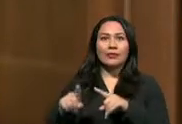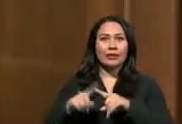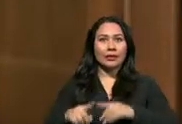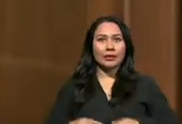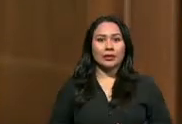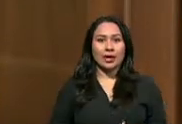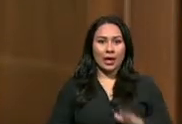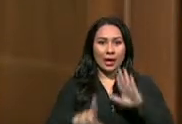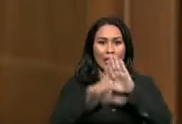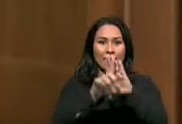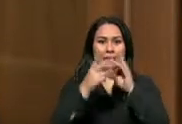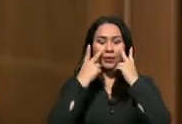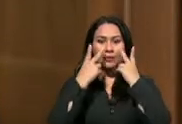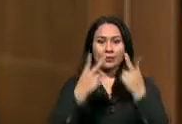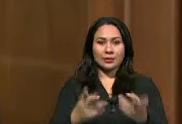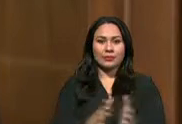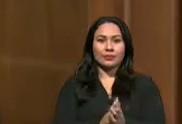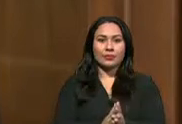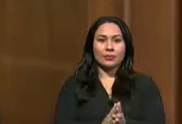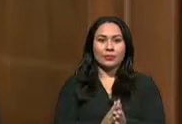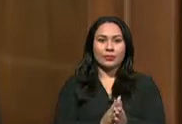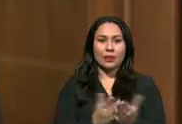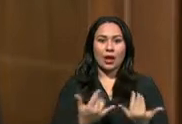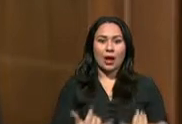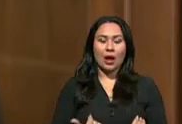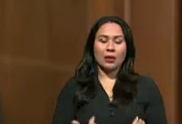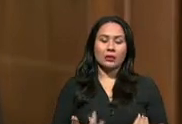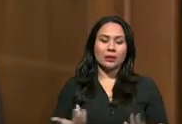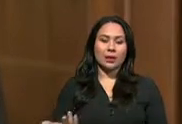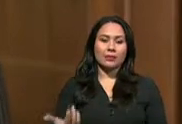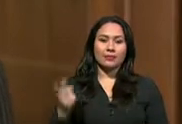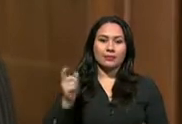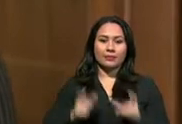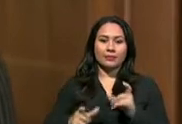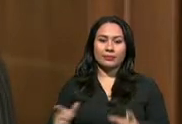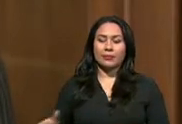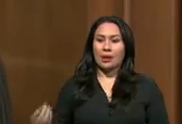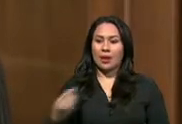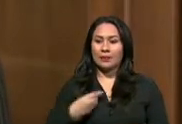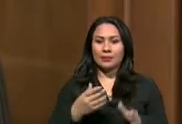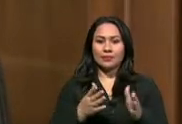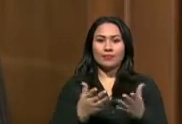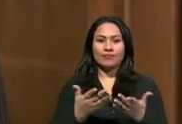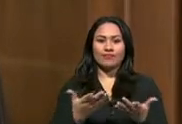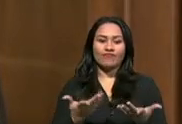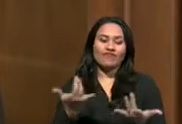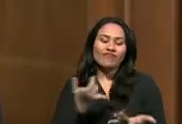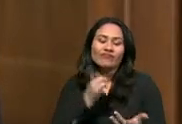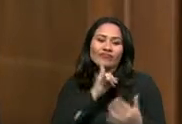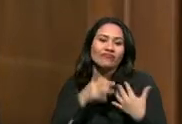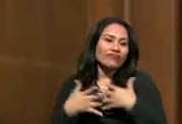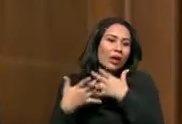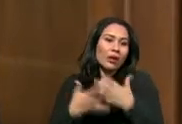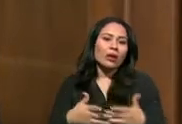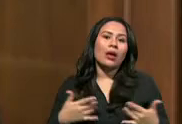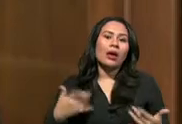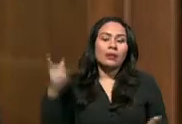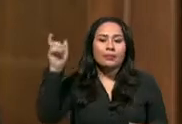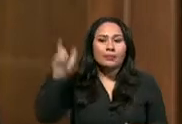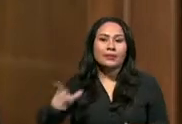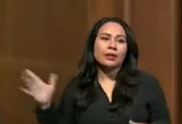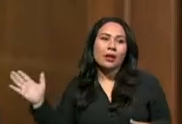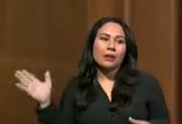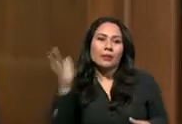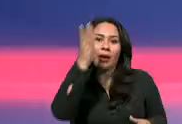de la ley de espionaje. Y por lo tanto, ¿qué nos hace advertir? De que como hay una causa abierta en Estados Unidos, inmediatamente salga Julian Assange de la embajada,